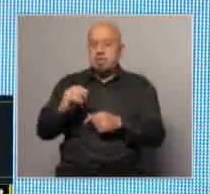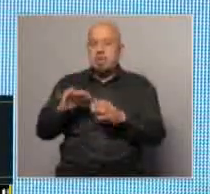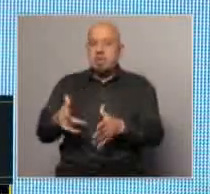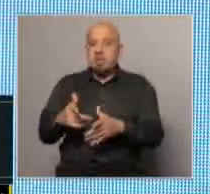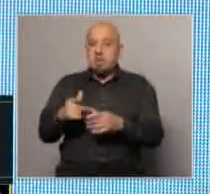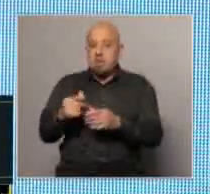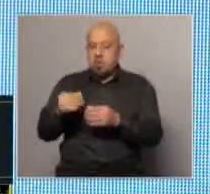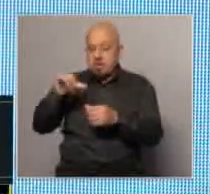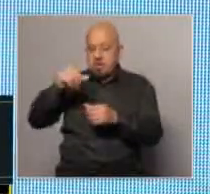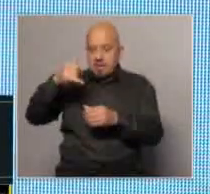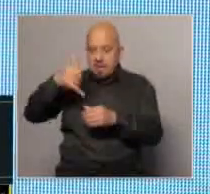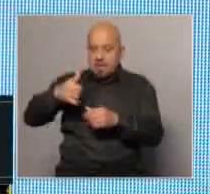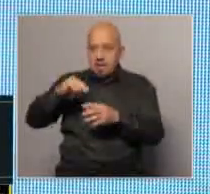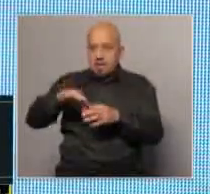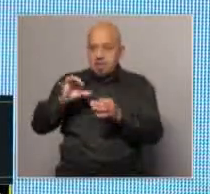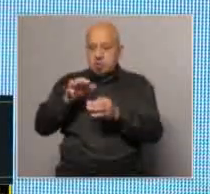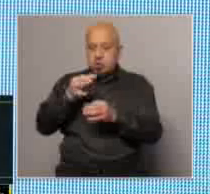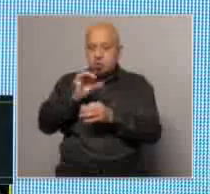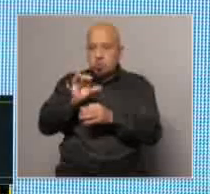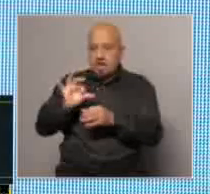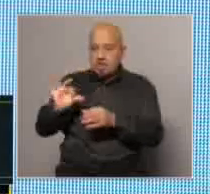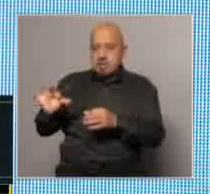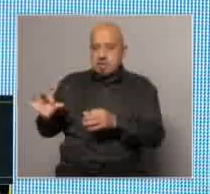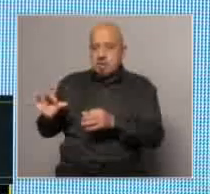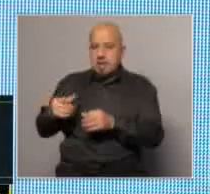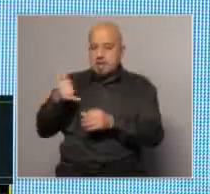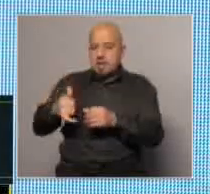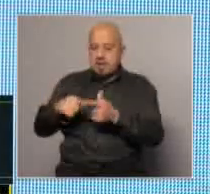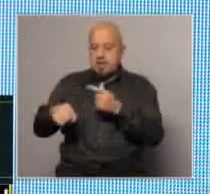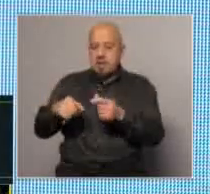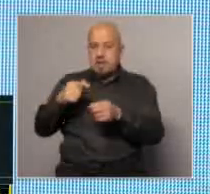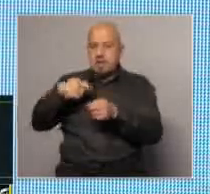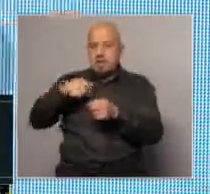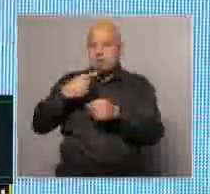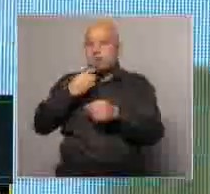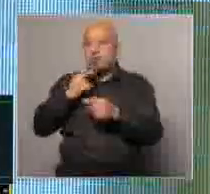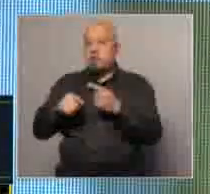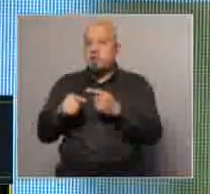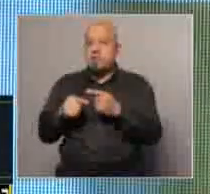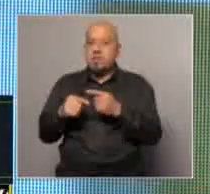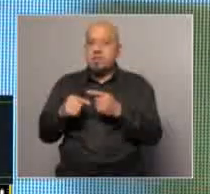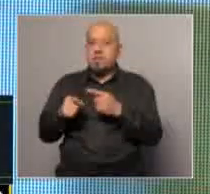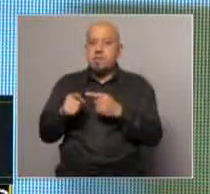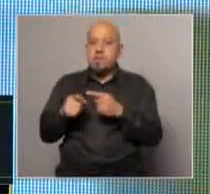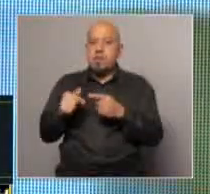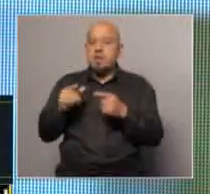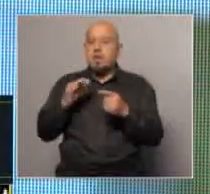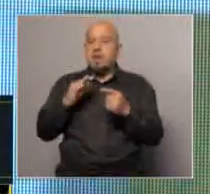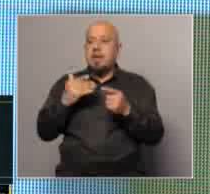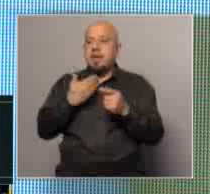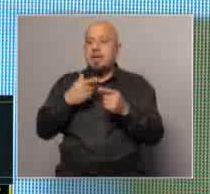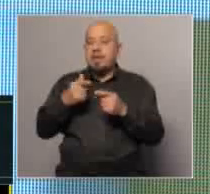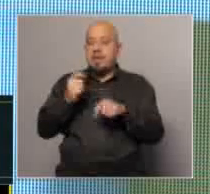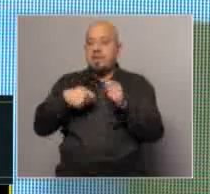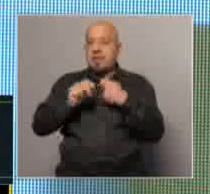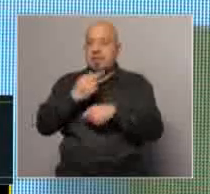que contiene la marihuana. Para poner un ejemplo, la estatal tiene un 9%